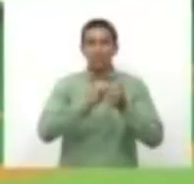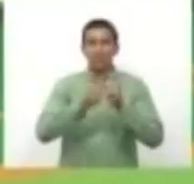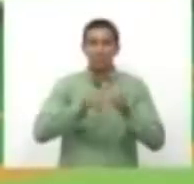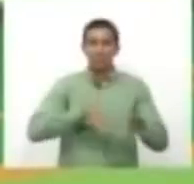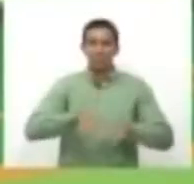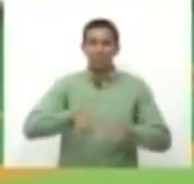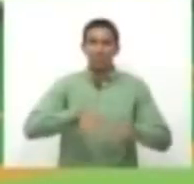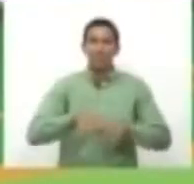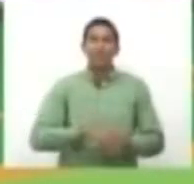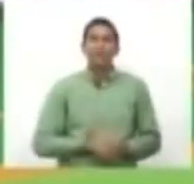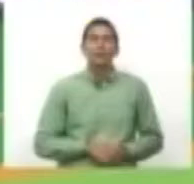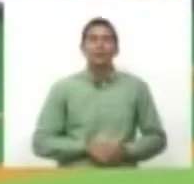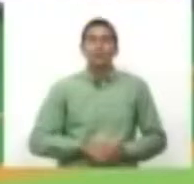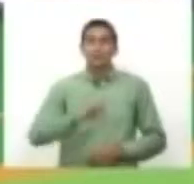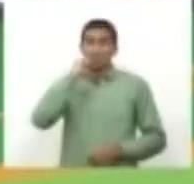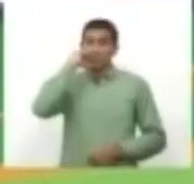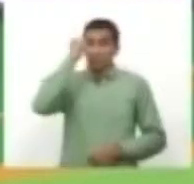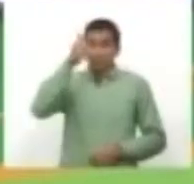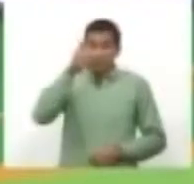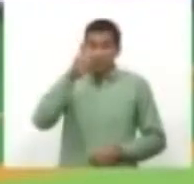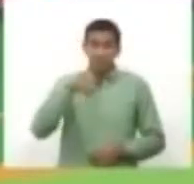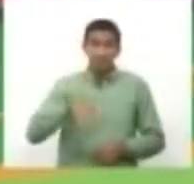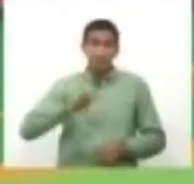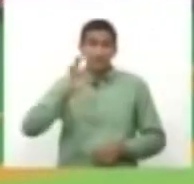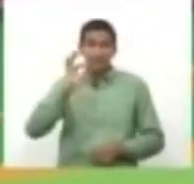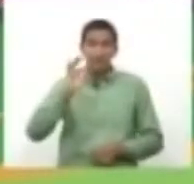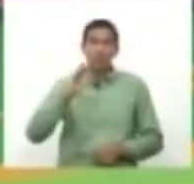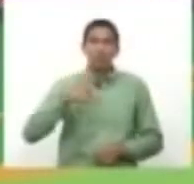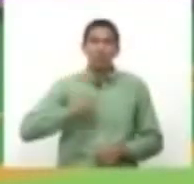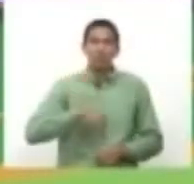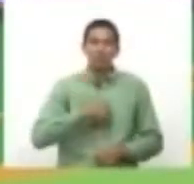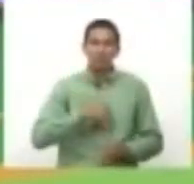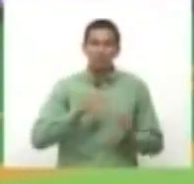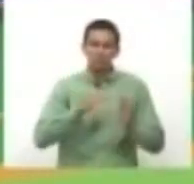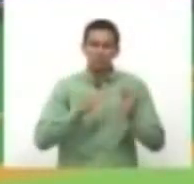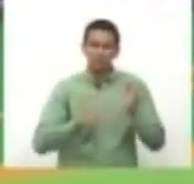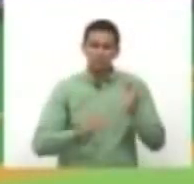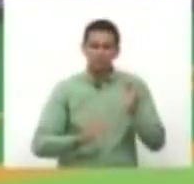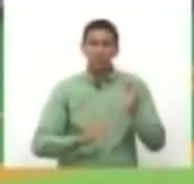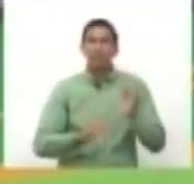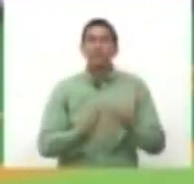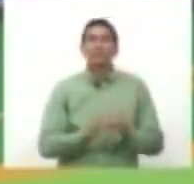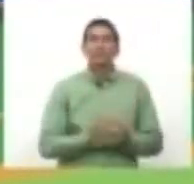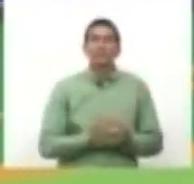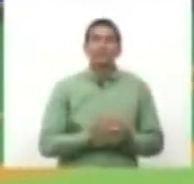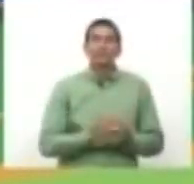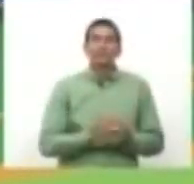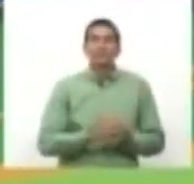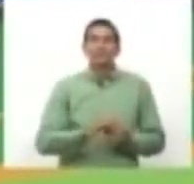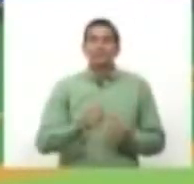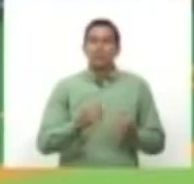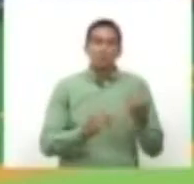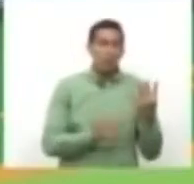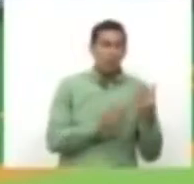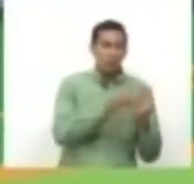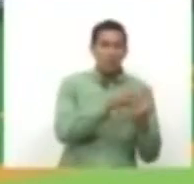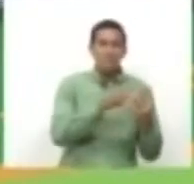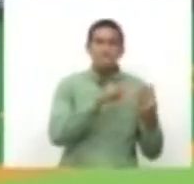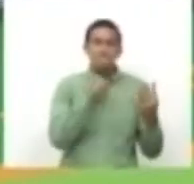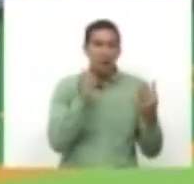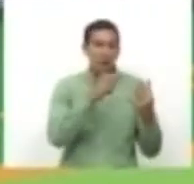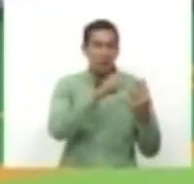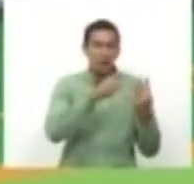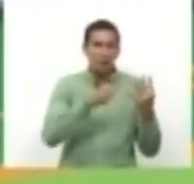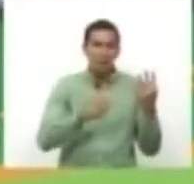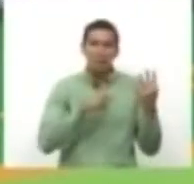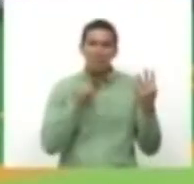Mañana sábado, Junior estará buscando salir de la racha. Recordemos que tiene 4 partidos sin ver la victoria. Estará recibiendo